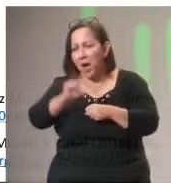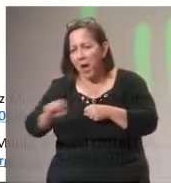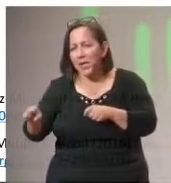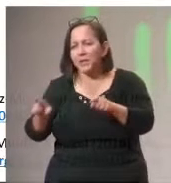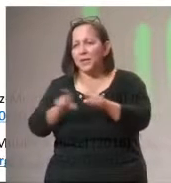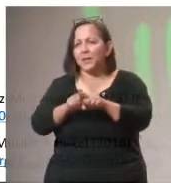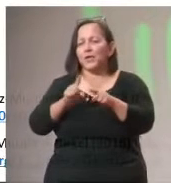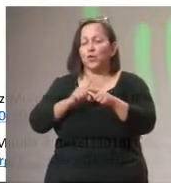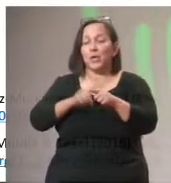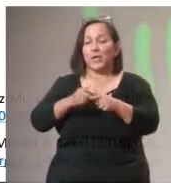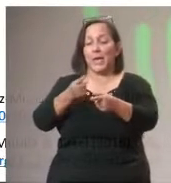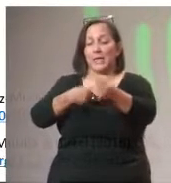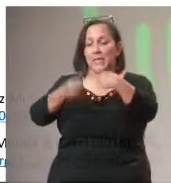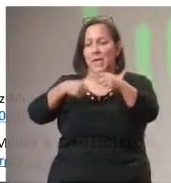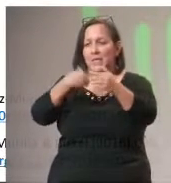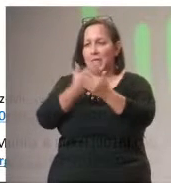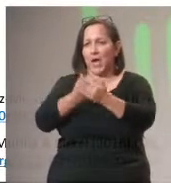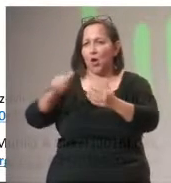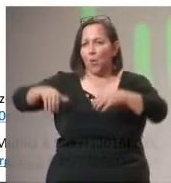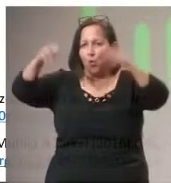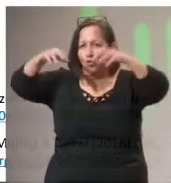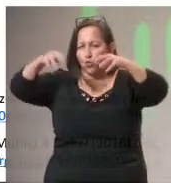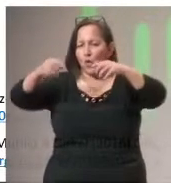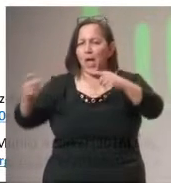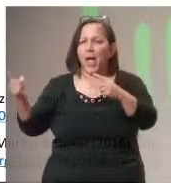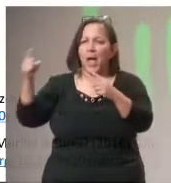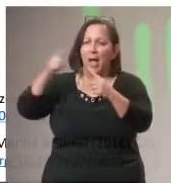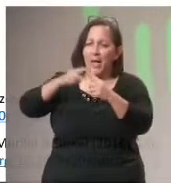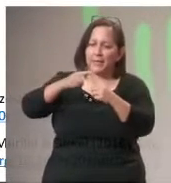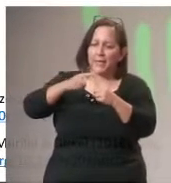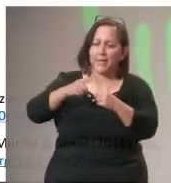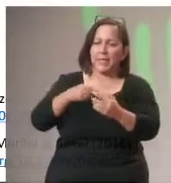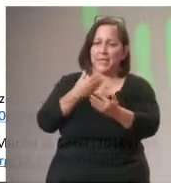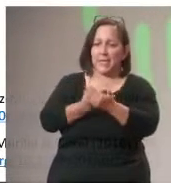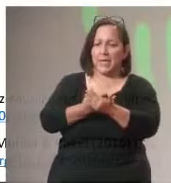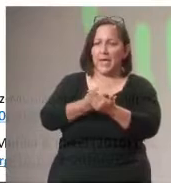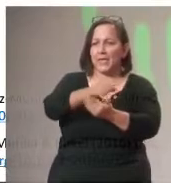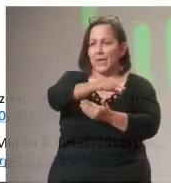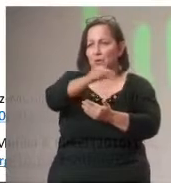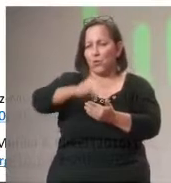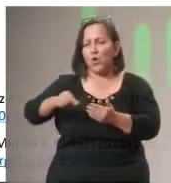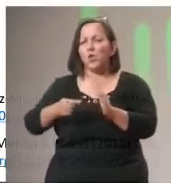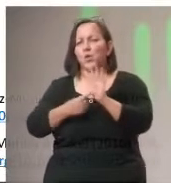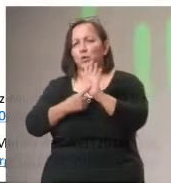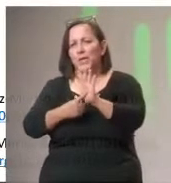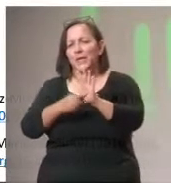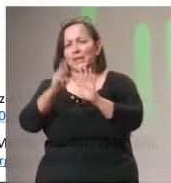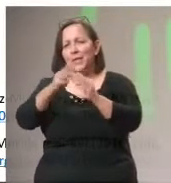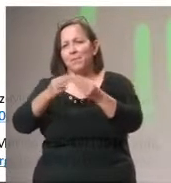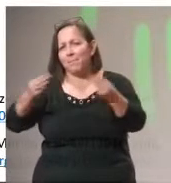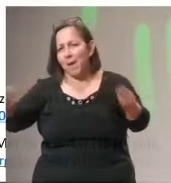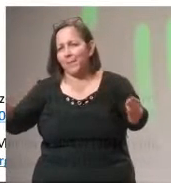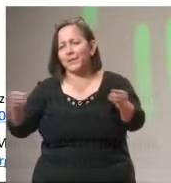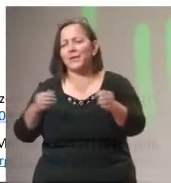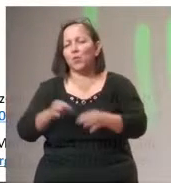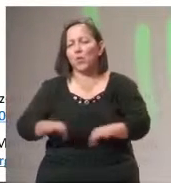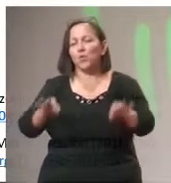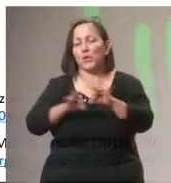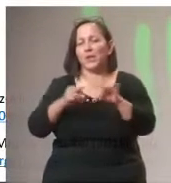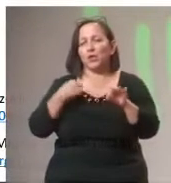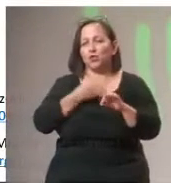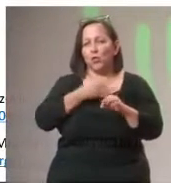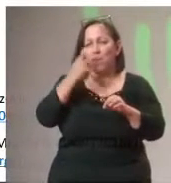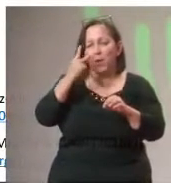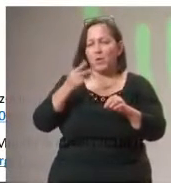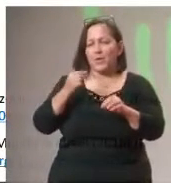llega como lluvia hasta la señal que sale de la naciente. Entonces voy a mostrarles 3 mapas, que es lo más importante que quiero que vean. Hicimos